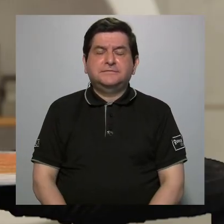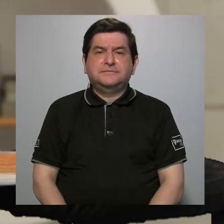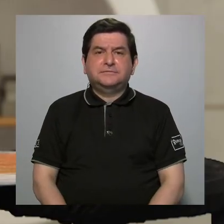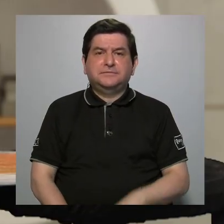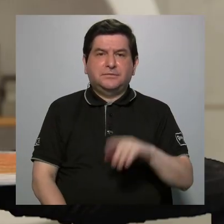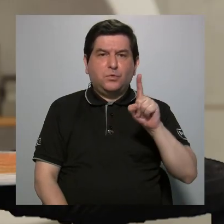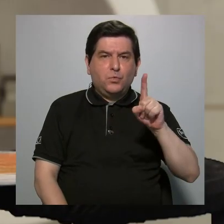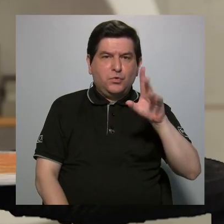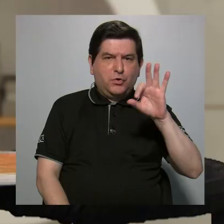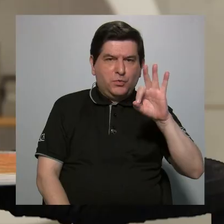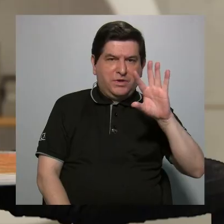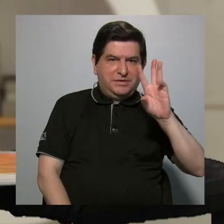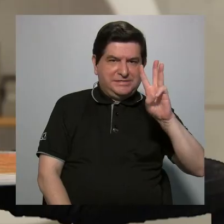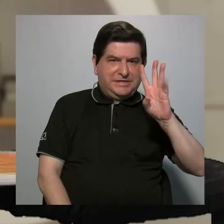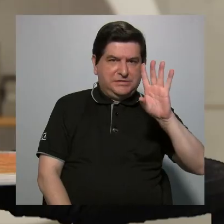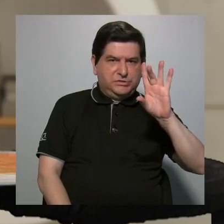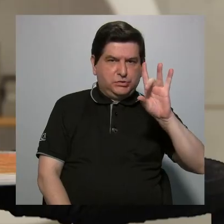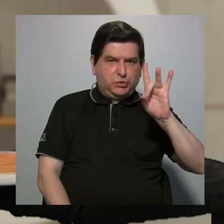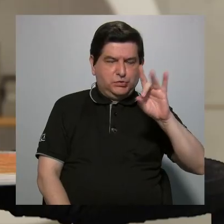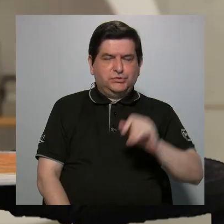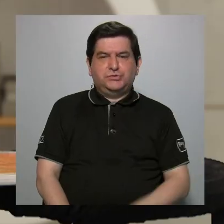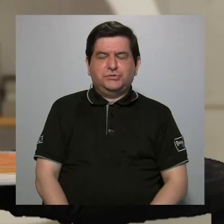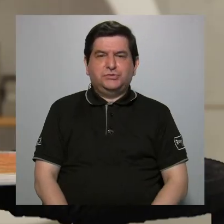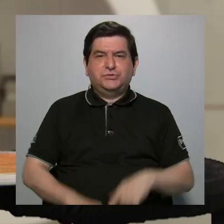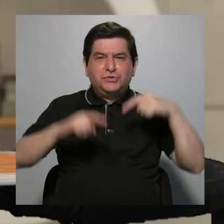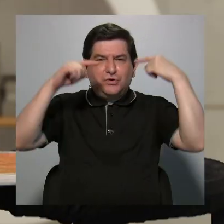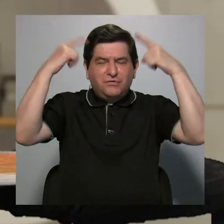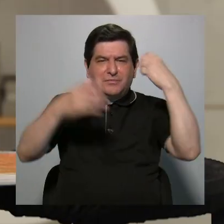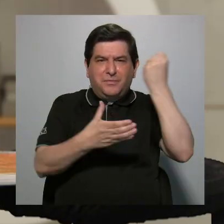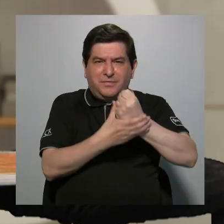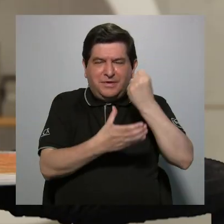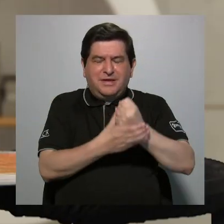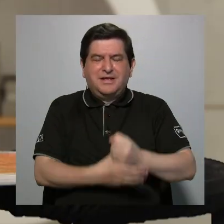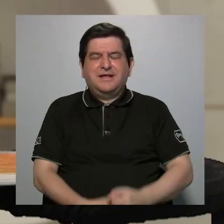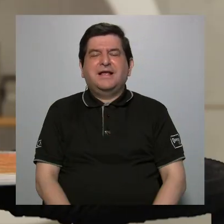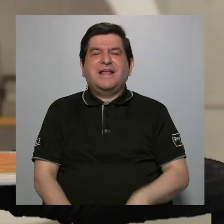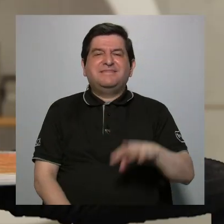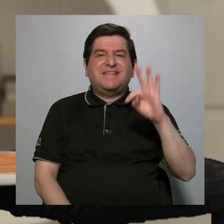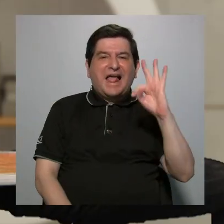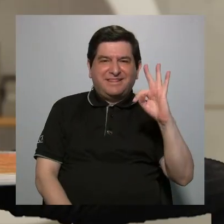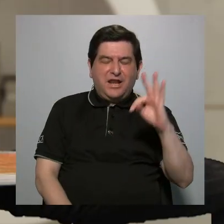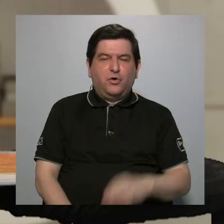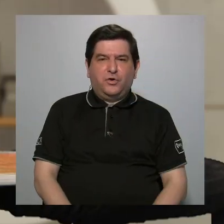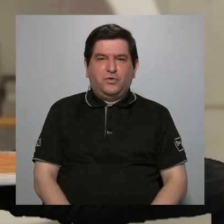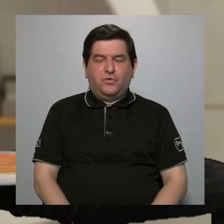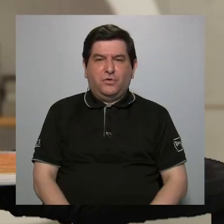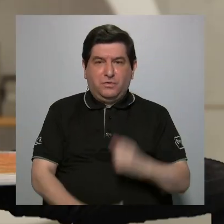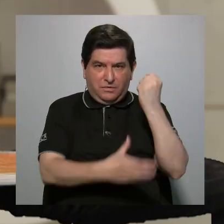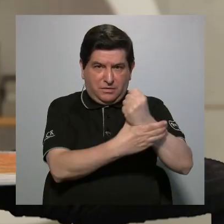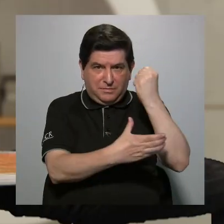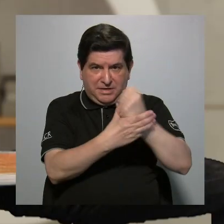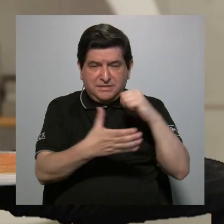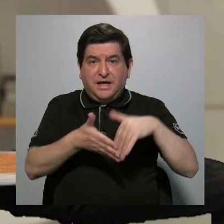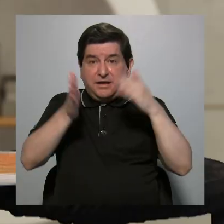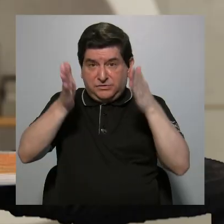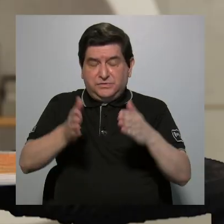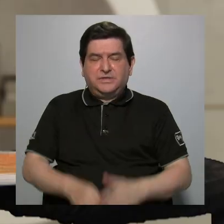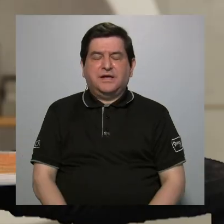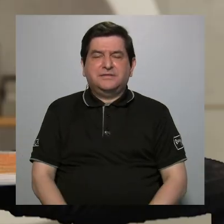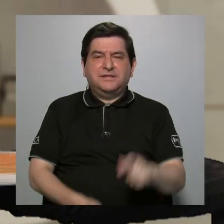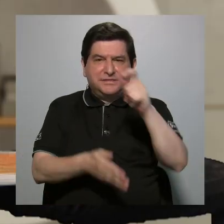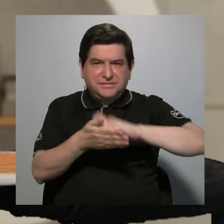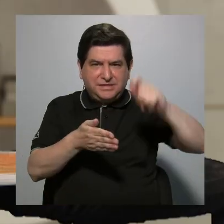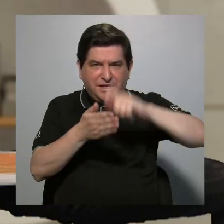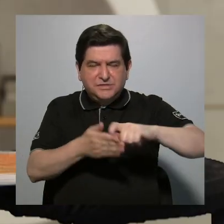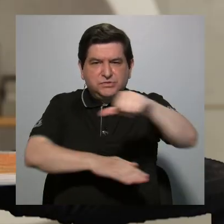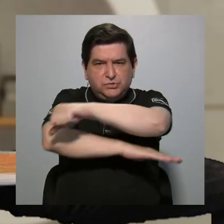El 68, la famosa matanza de Tlatelolco. de los estudiantes. La